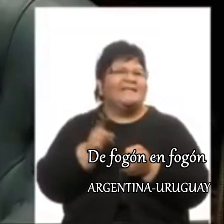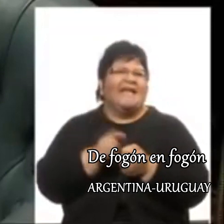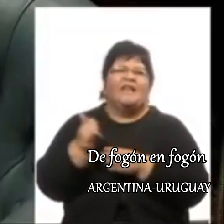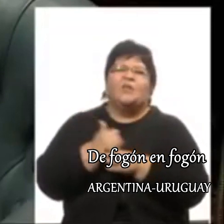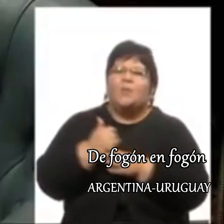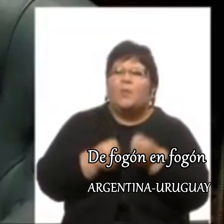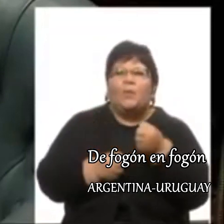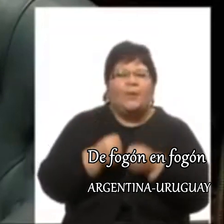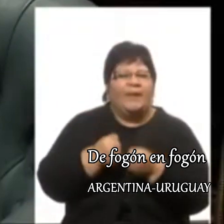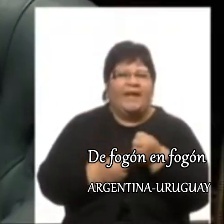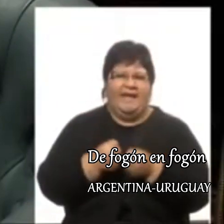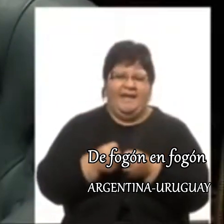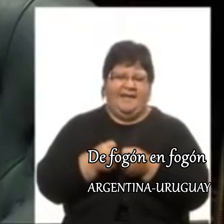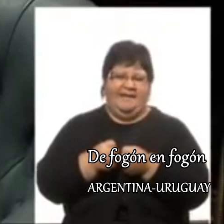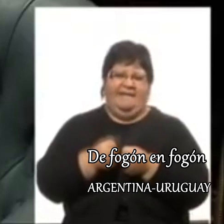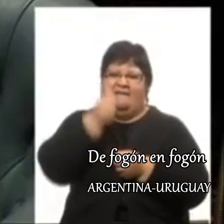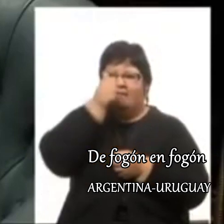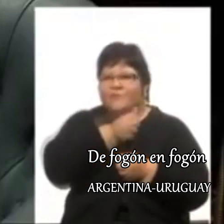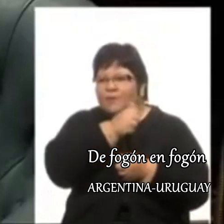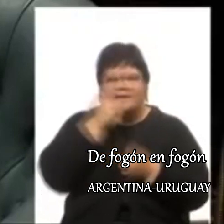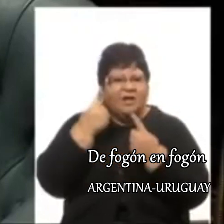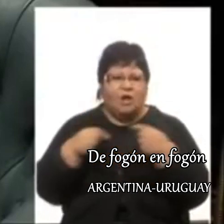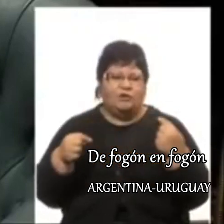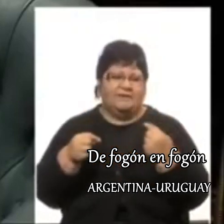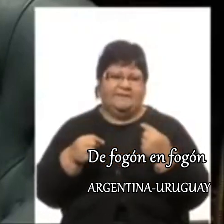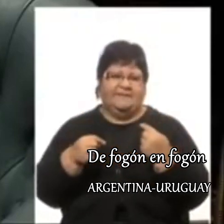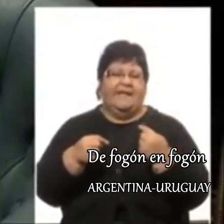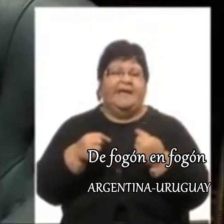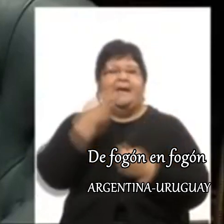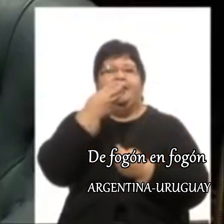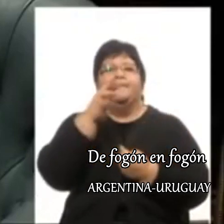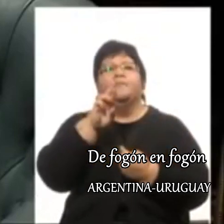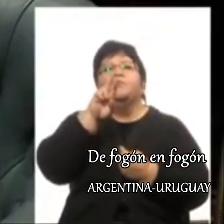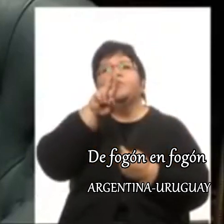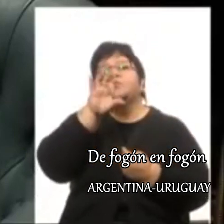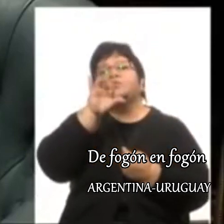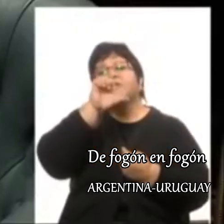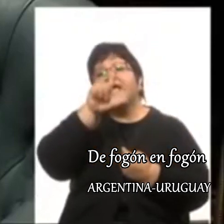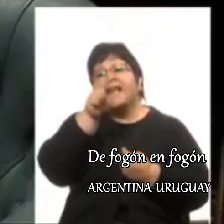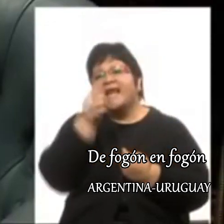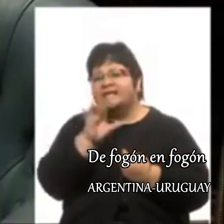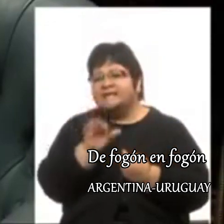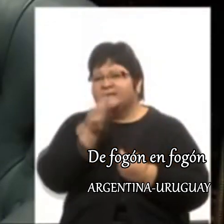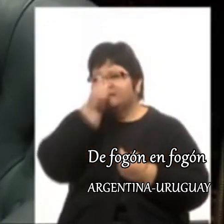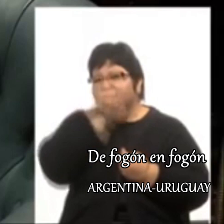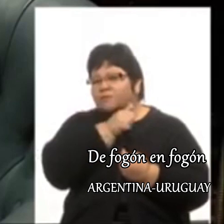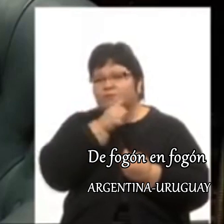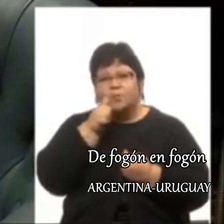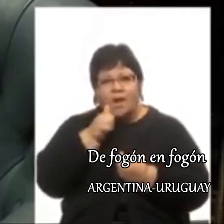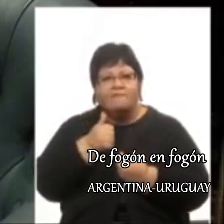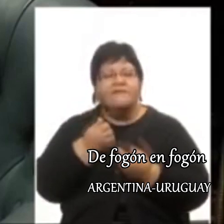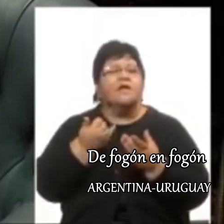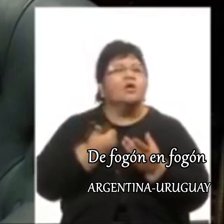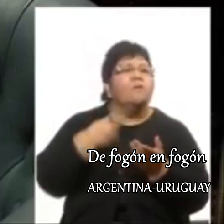ahora en bruselas la aprobación de una norma que permitirá a los estados en el capital de sus compañías se